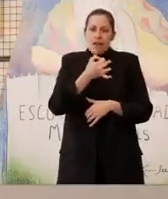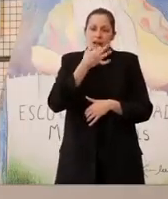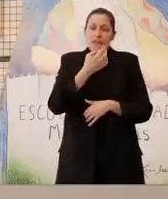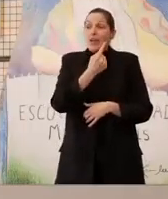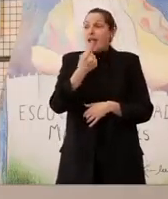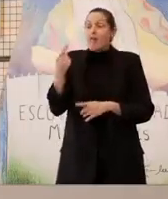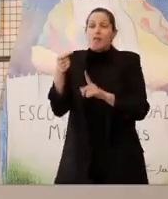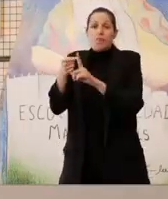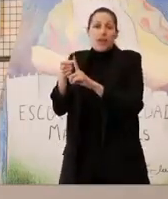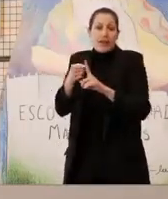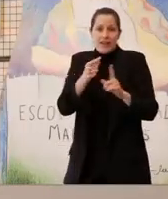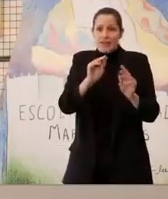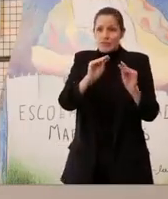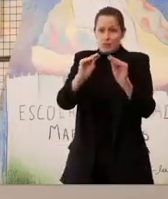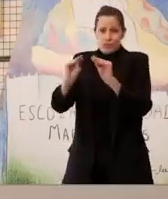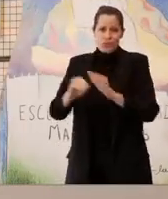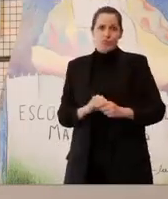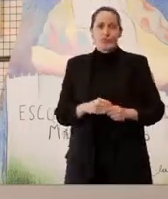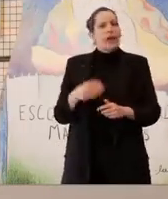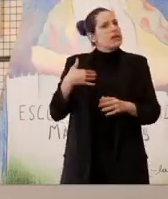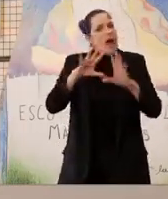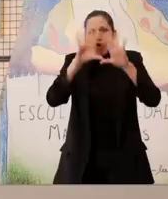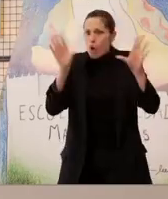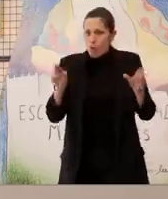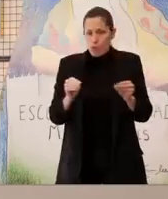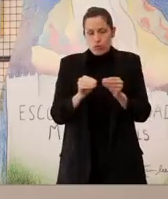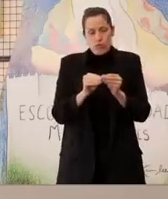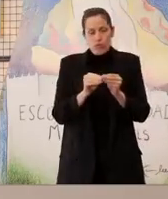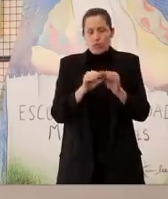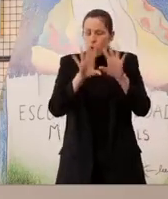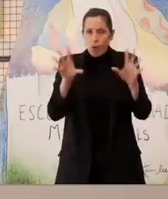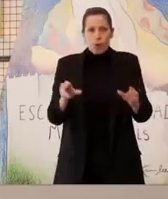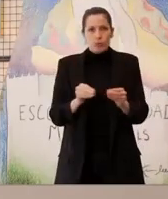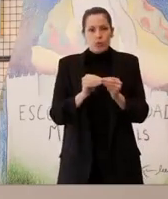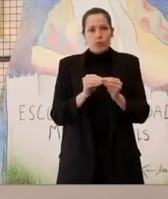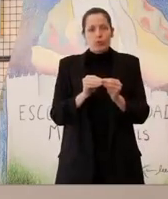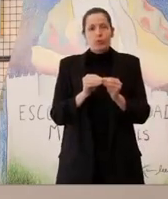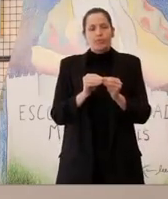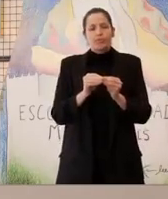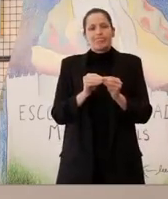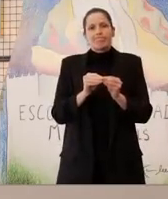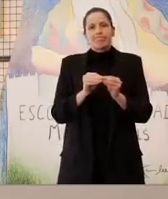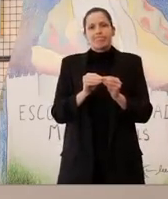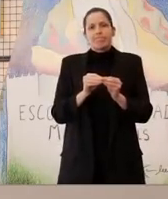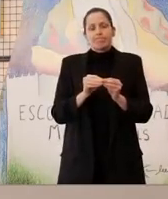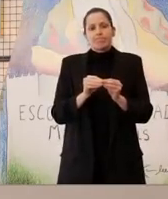muy muy poca cosa de conclusión deciros Que bueno